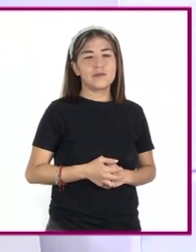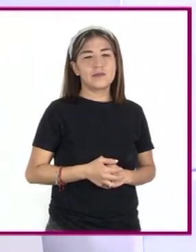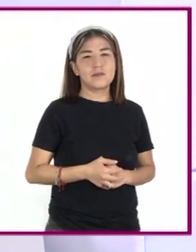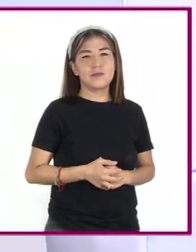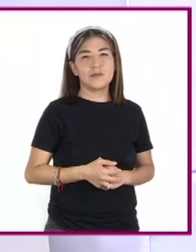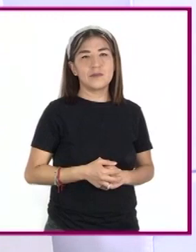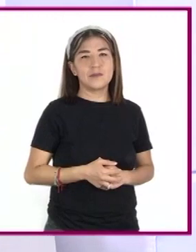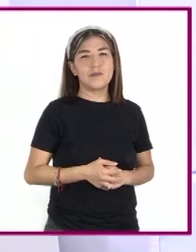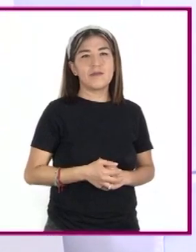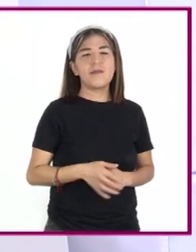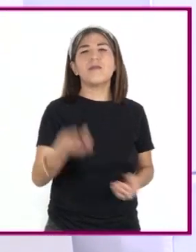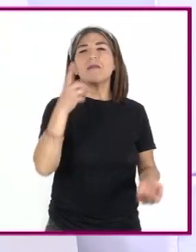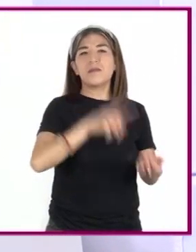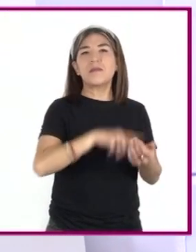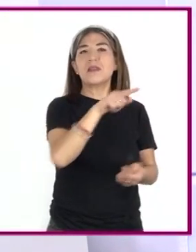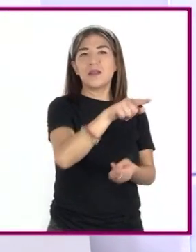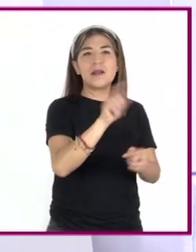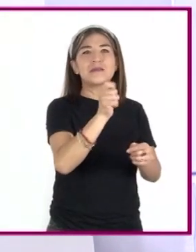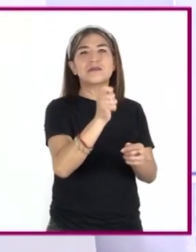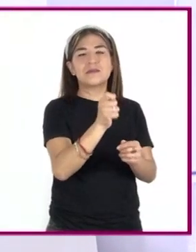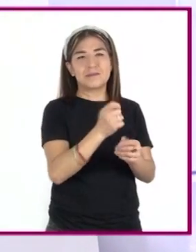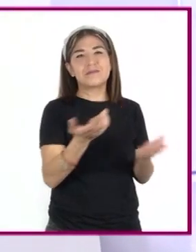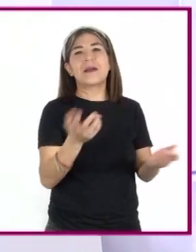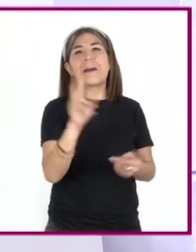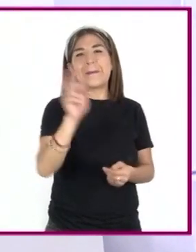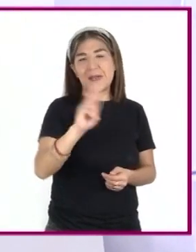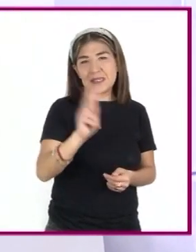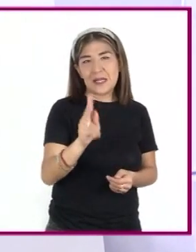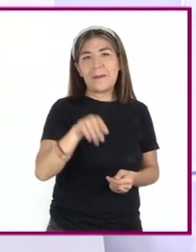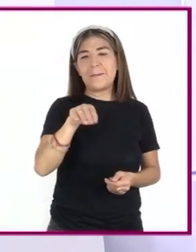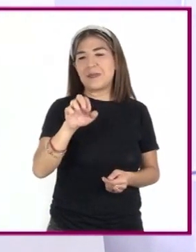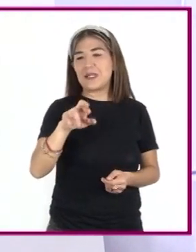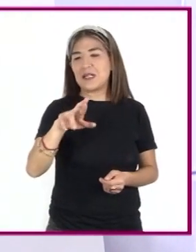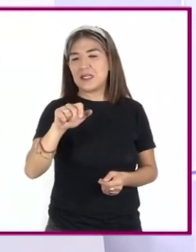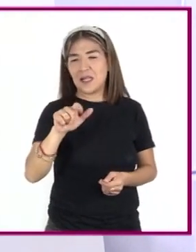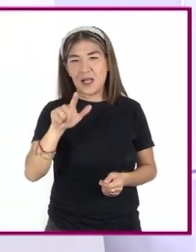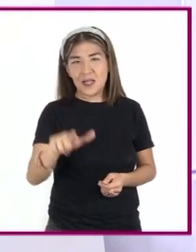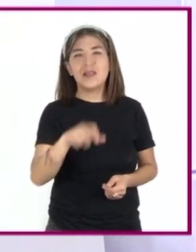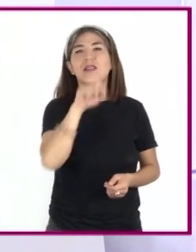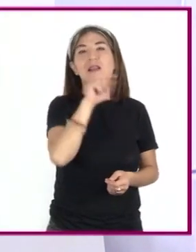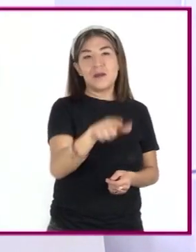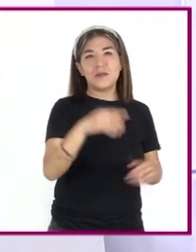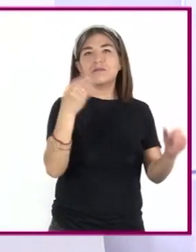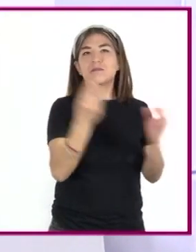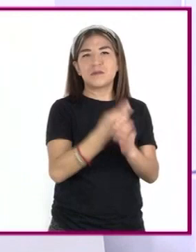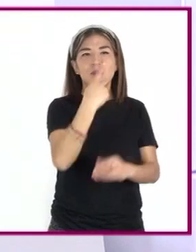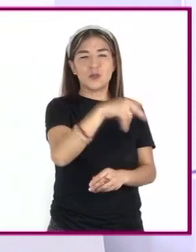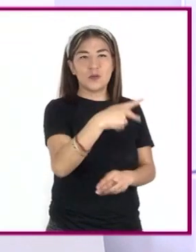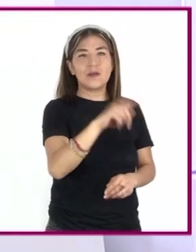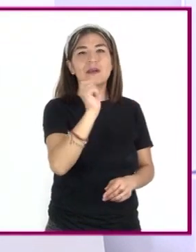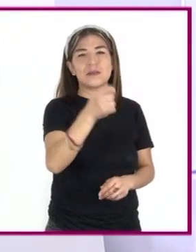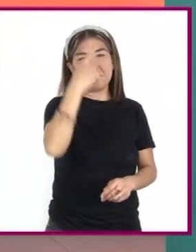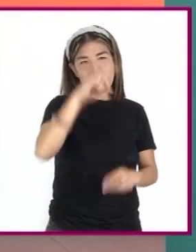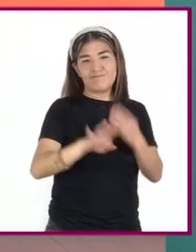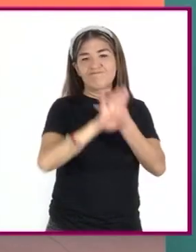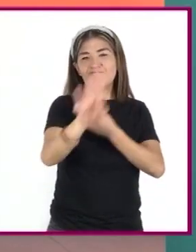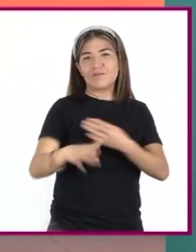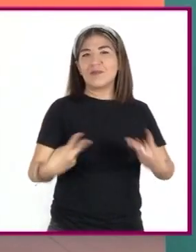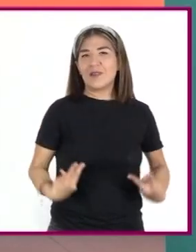Ya que suministra vitaminas, minerales y además posee propiedades